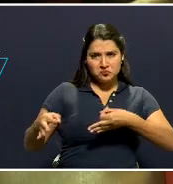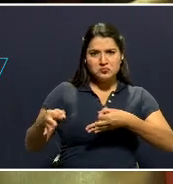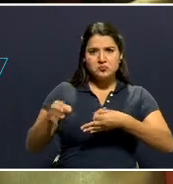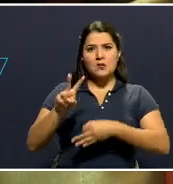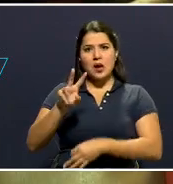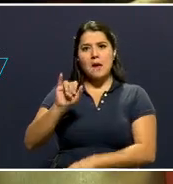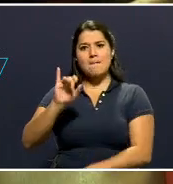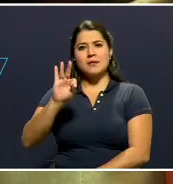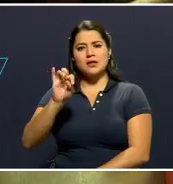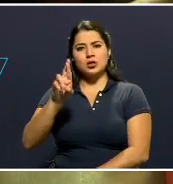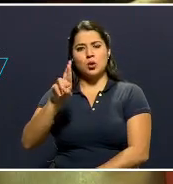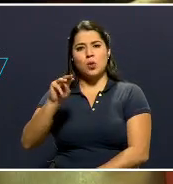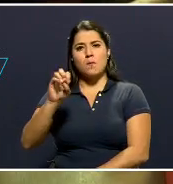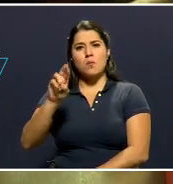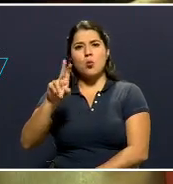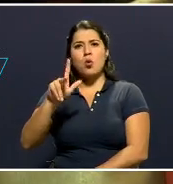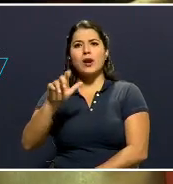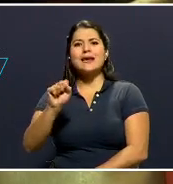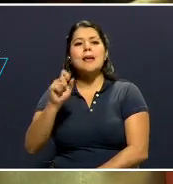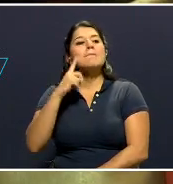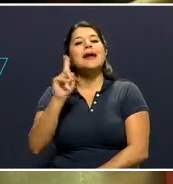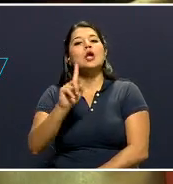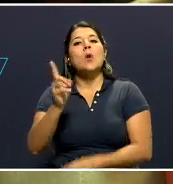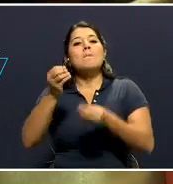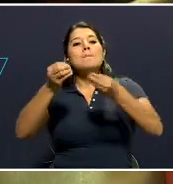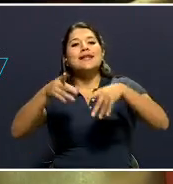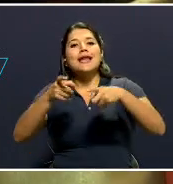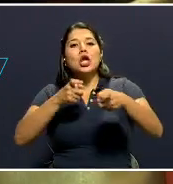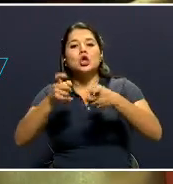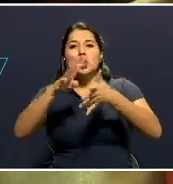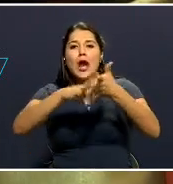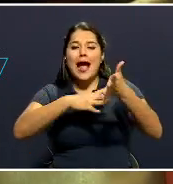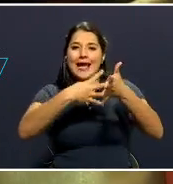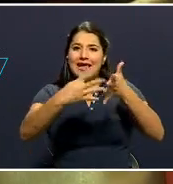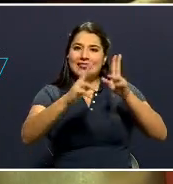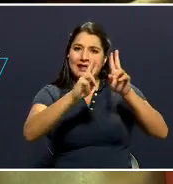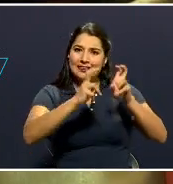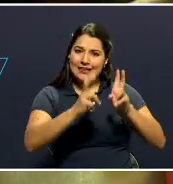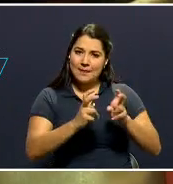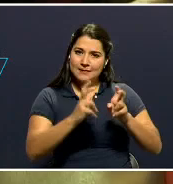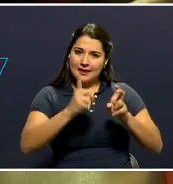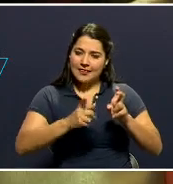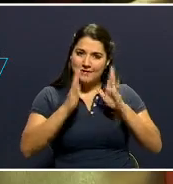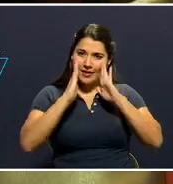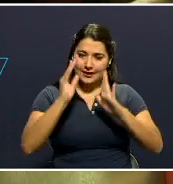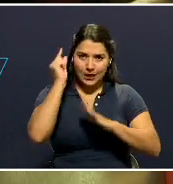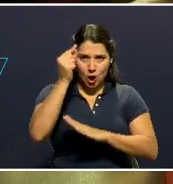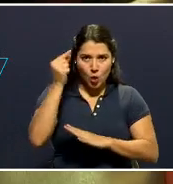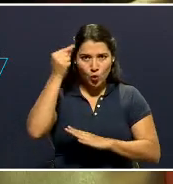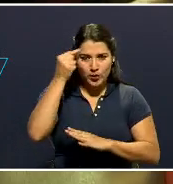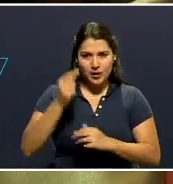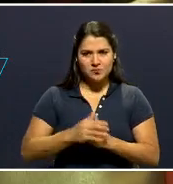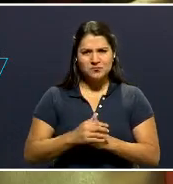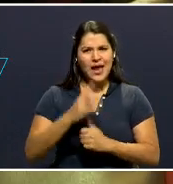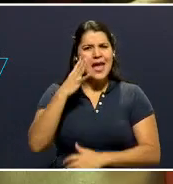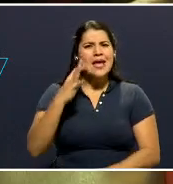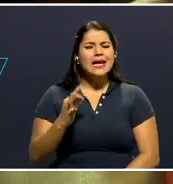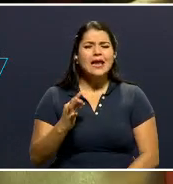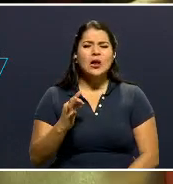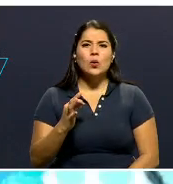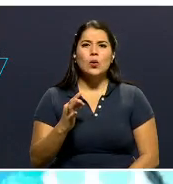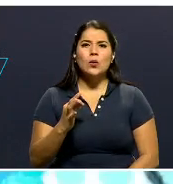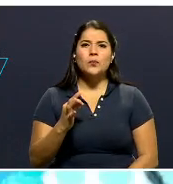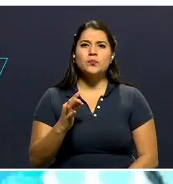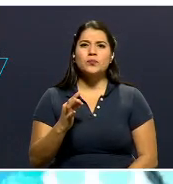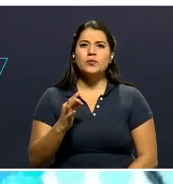perder el ímpetu que llevaba con la agenda precisamente de gobierno, ¿verdad? creo que no va a tener que ceder tanto